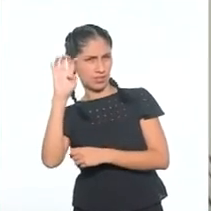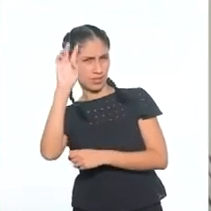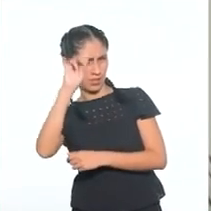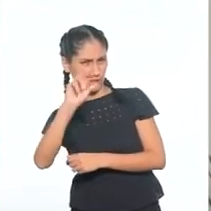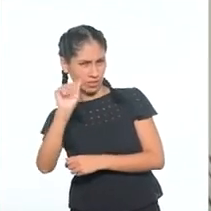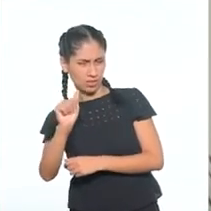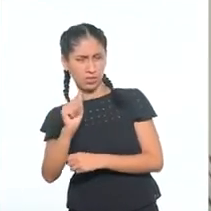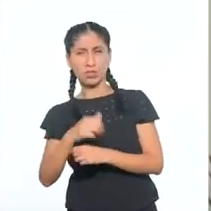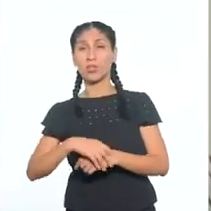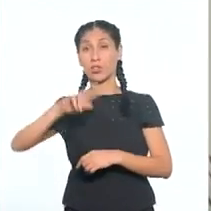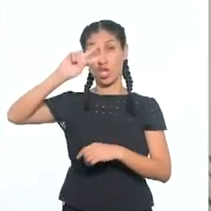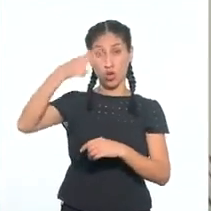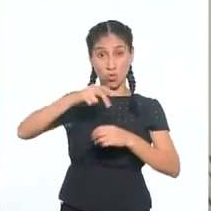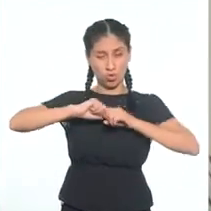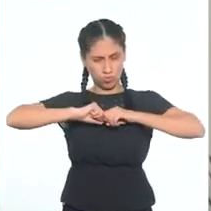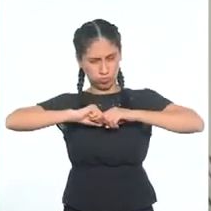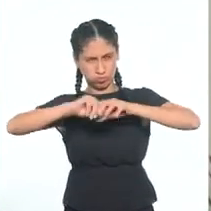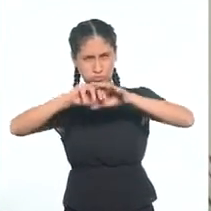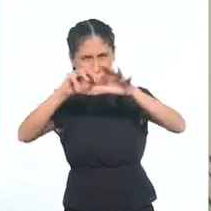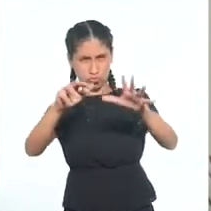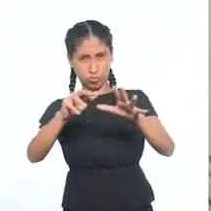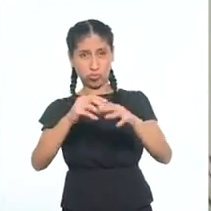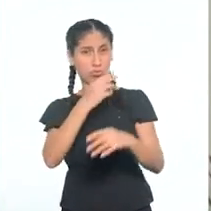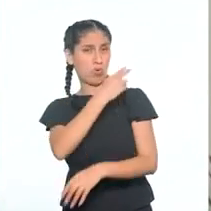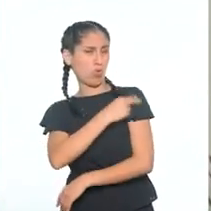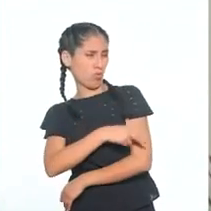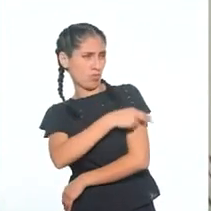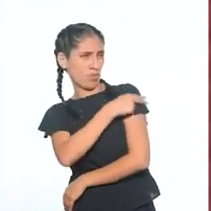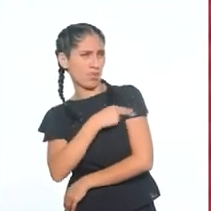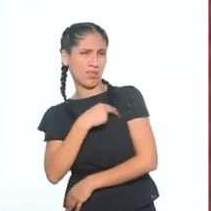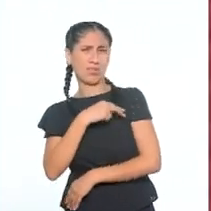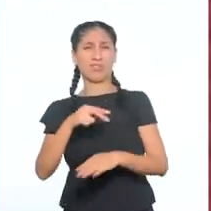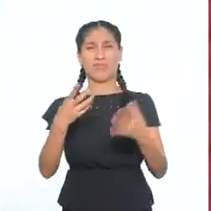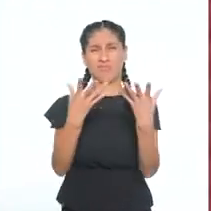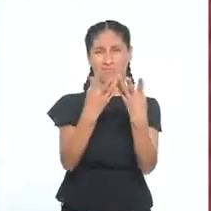segunda ola hospitales colapsados